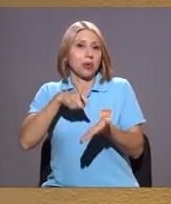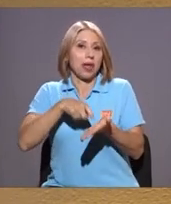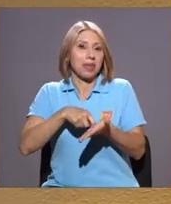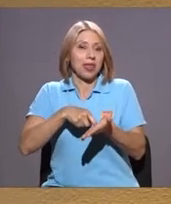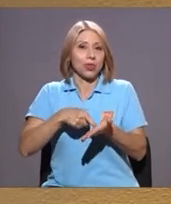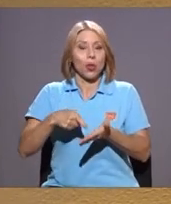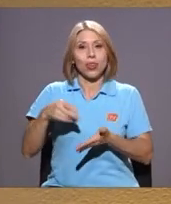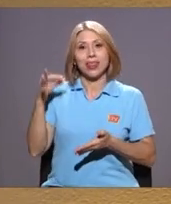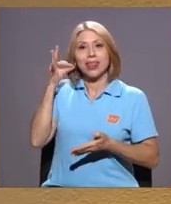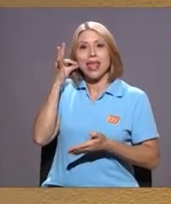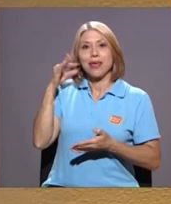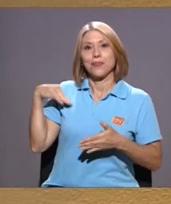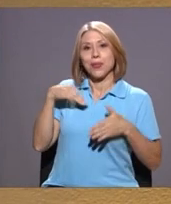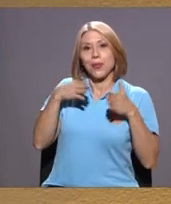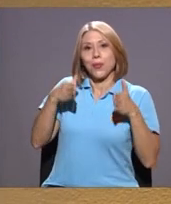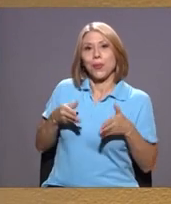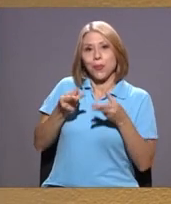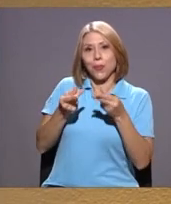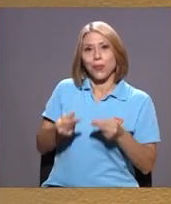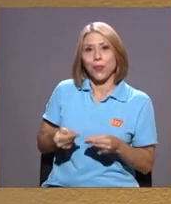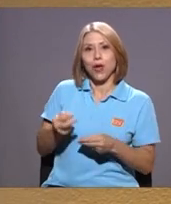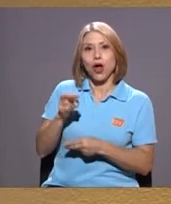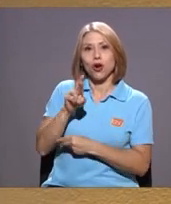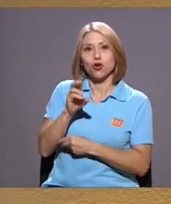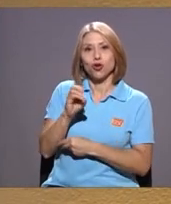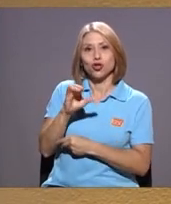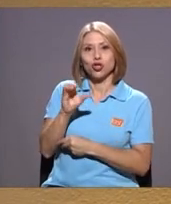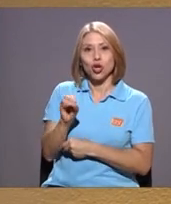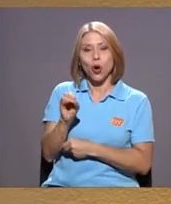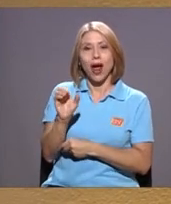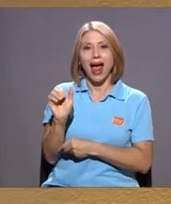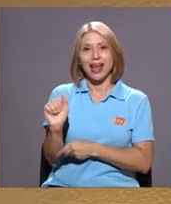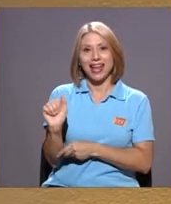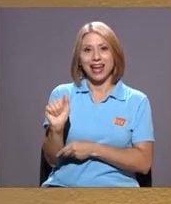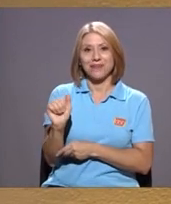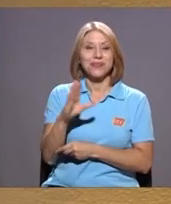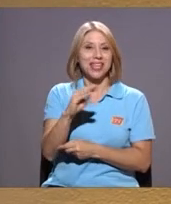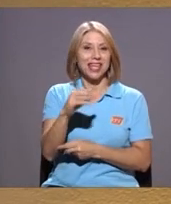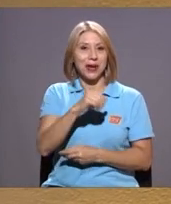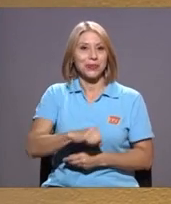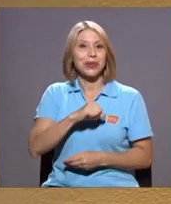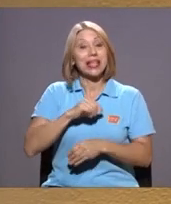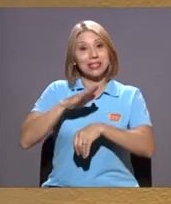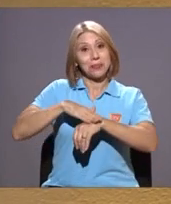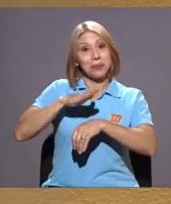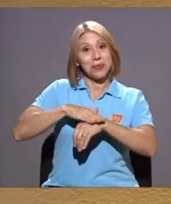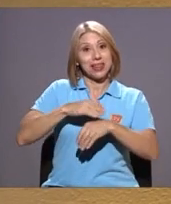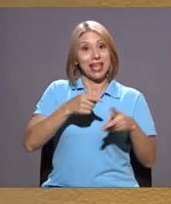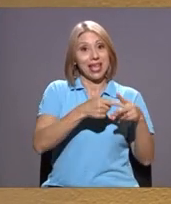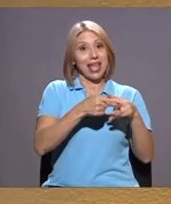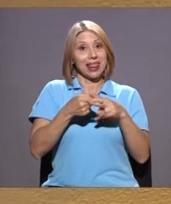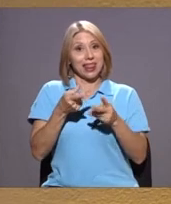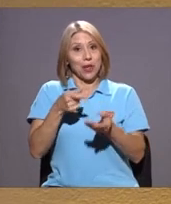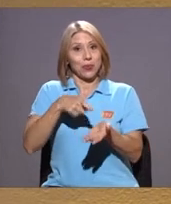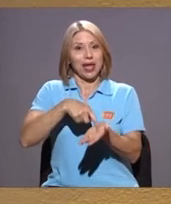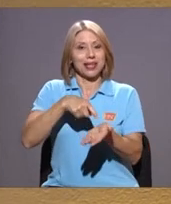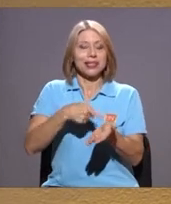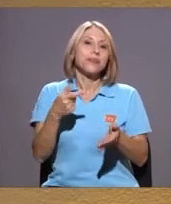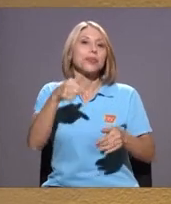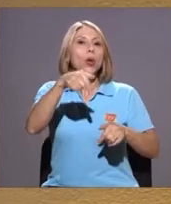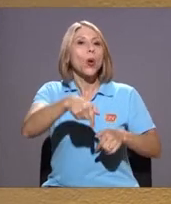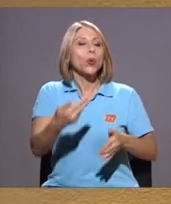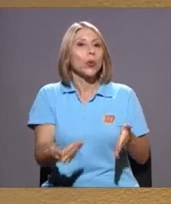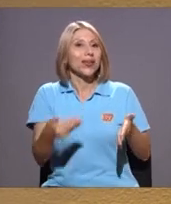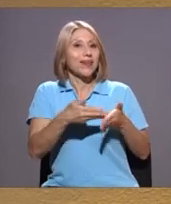de las autoridades que le permiten endeudarse y hoy volvemos a tener